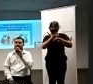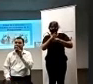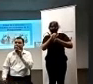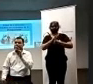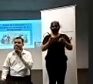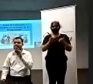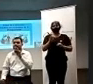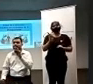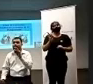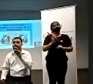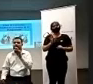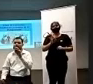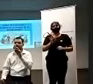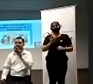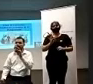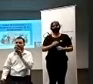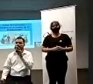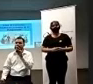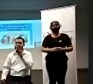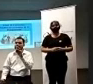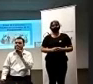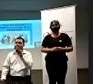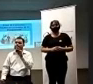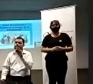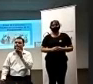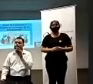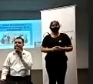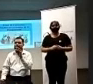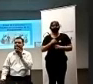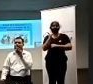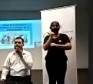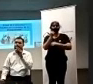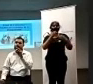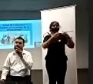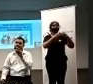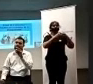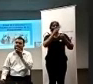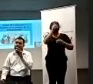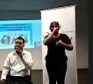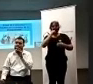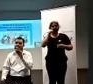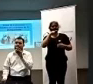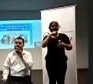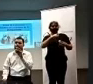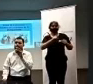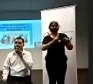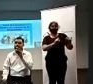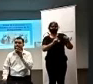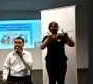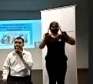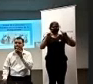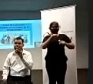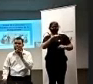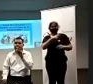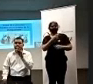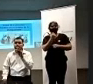empiecen a escuchar las voces de las personas con discapacidad. No solo de las personas con discapacidad que están involucradas en las